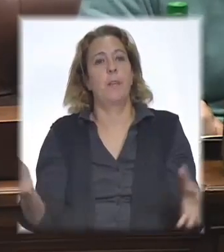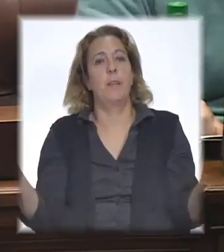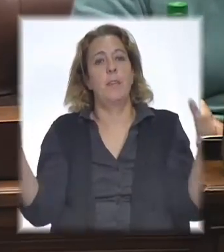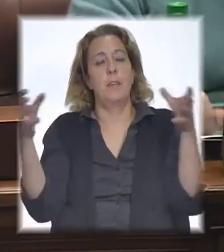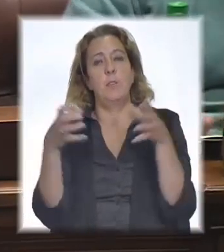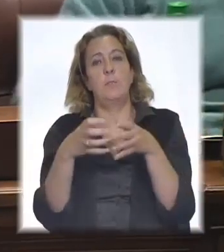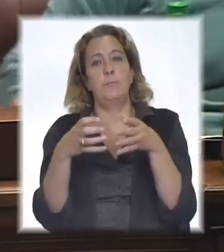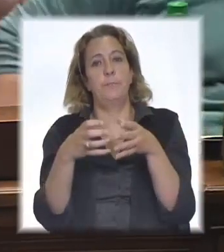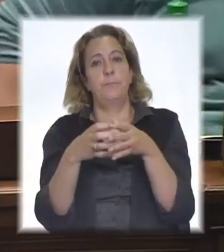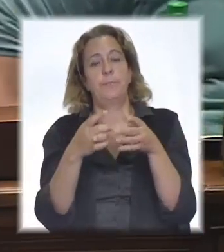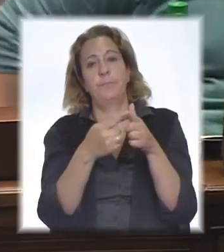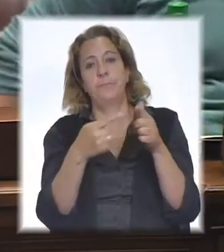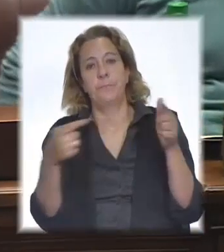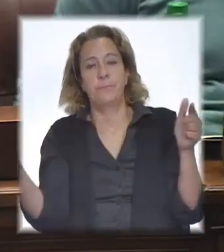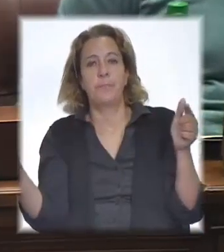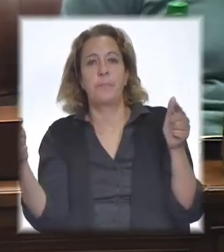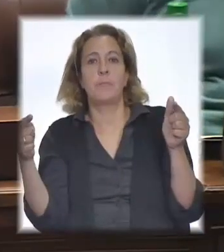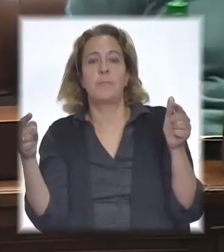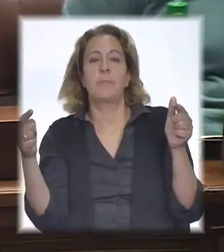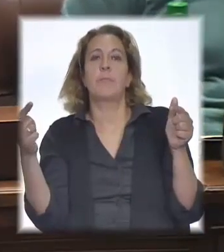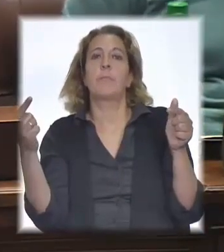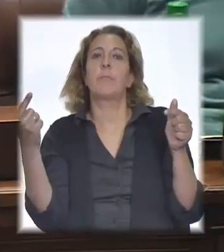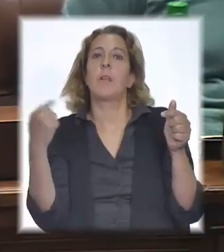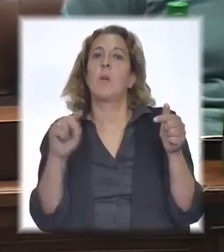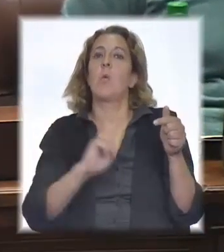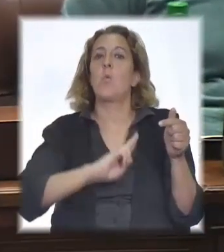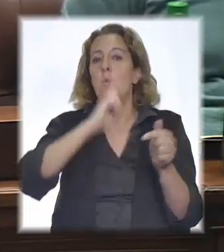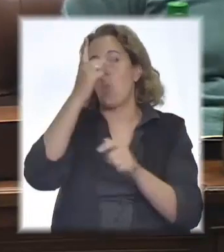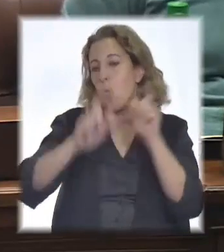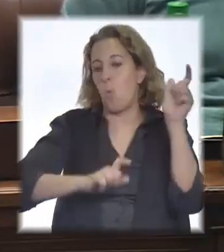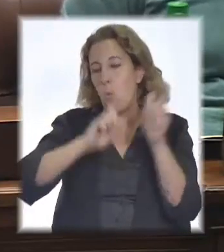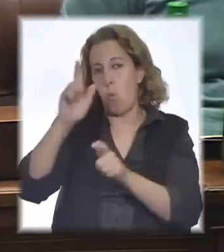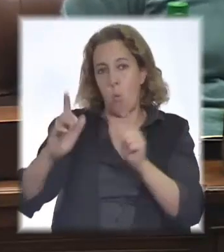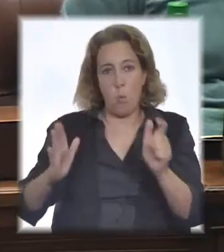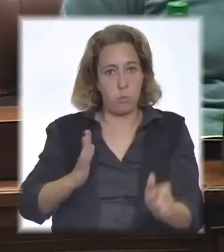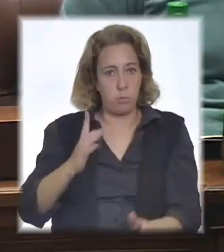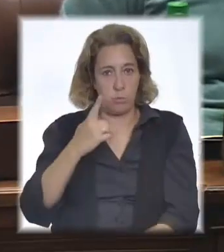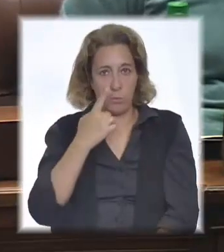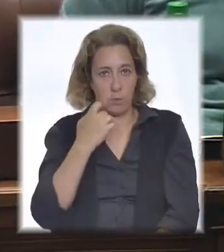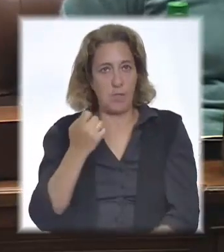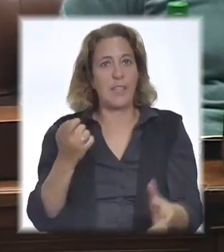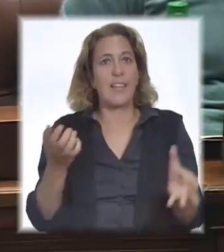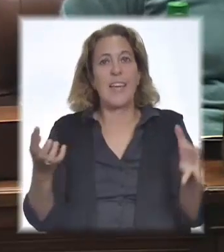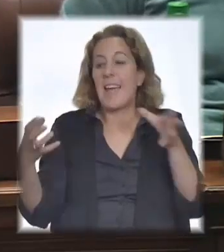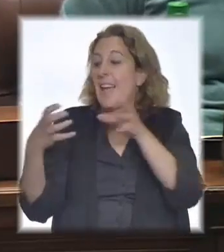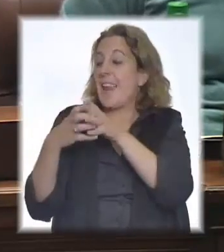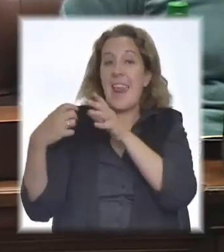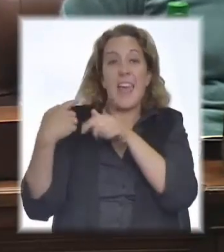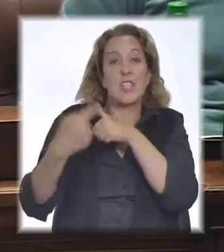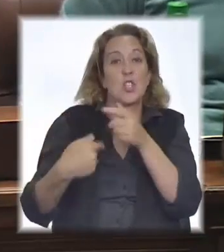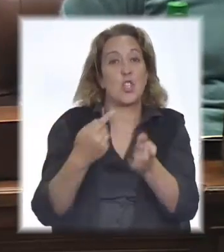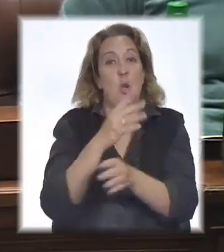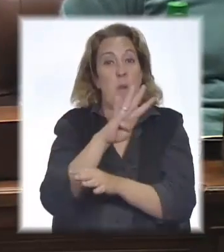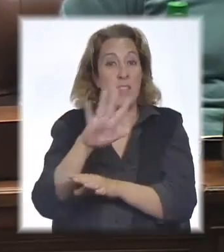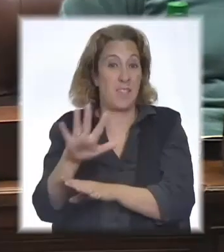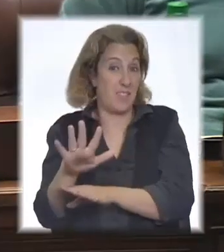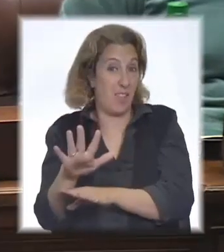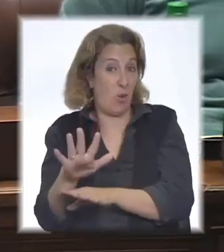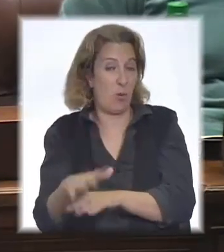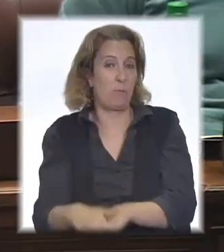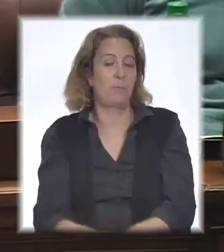de uruguayos y uruguayas que se le llamó la generación crítica la generación del 45